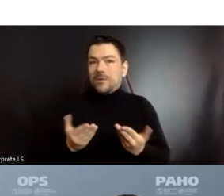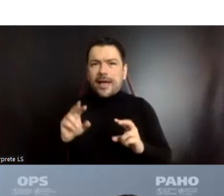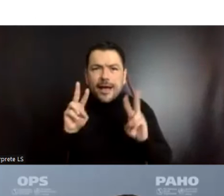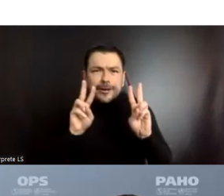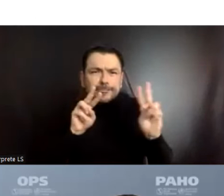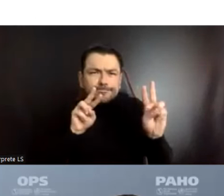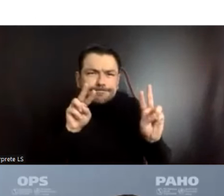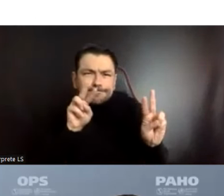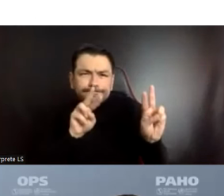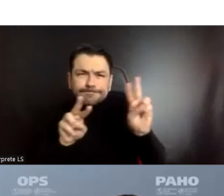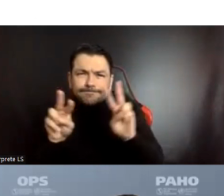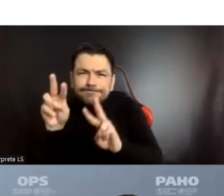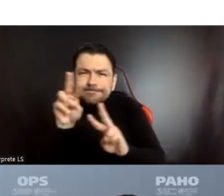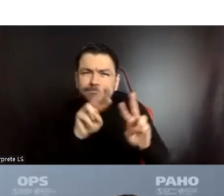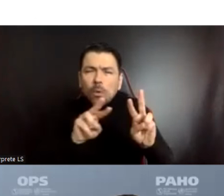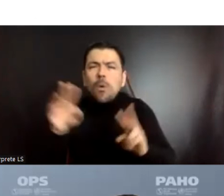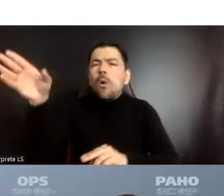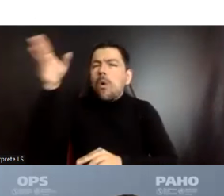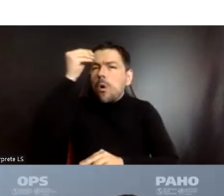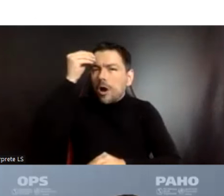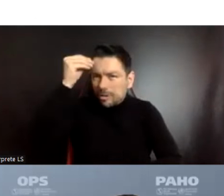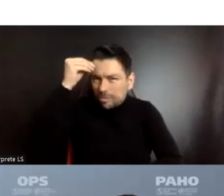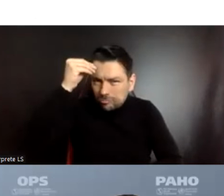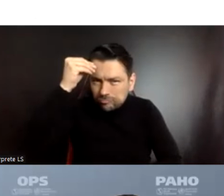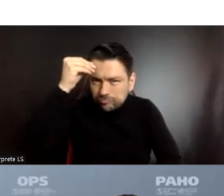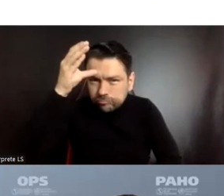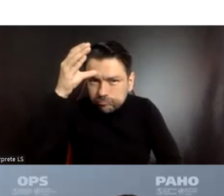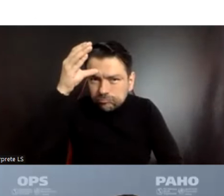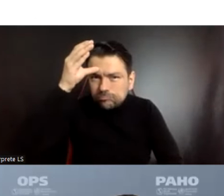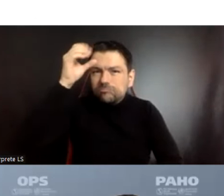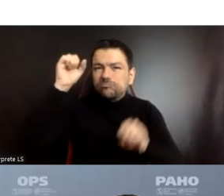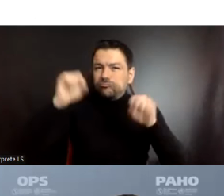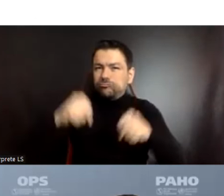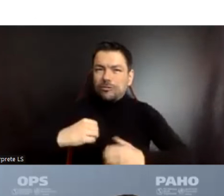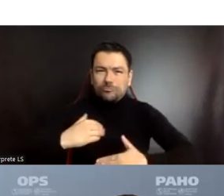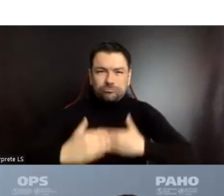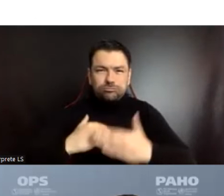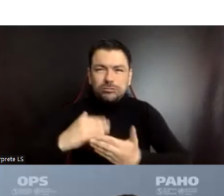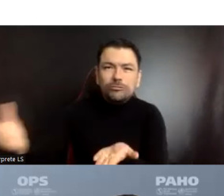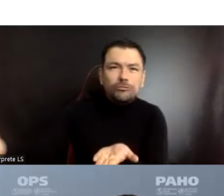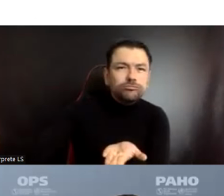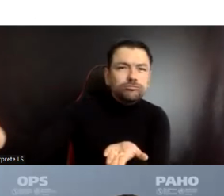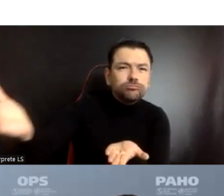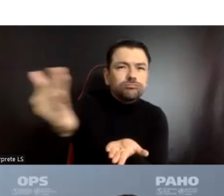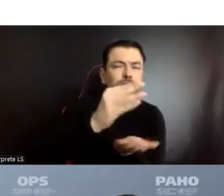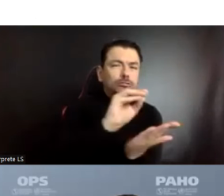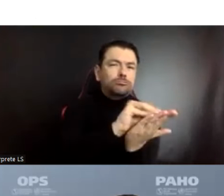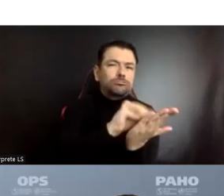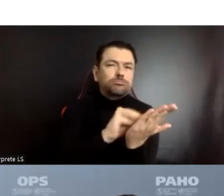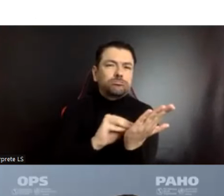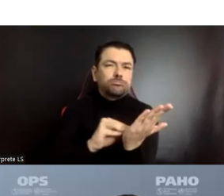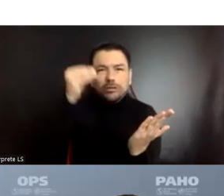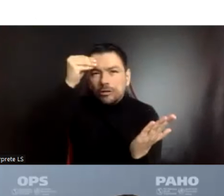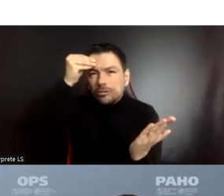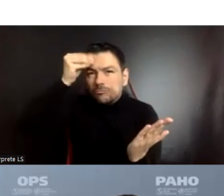esas áreas de recolección de conocimiento que tenemos que revisar. Y ciertamente la evidencia es un rol crítico